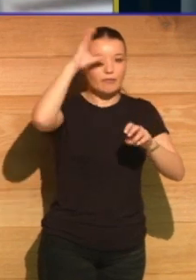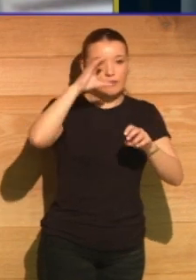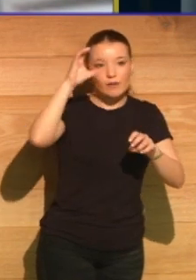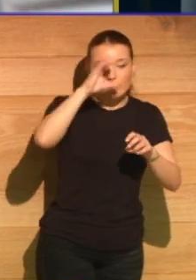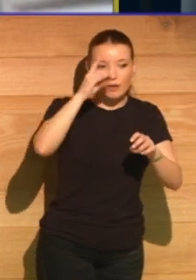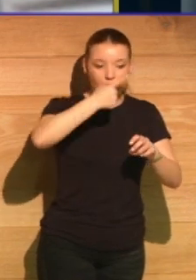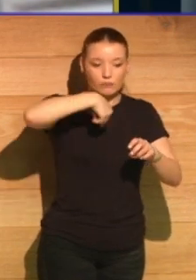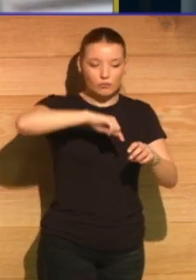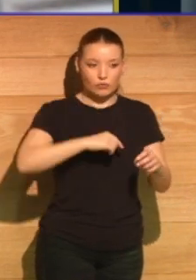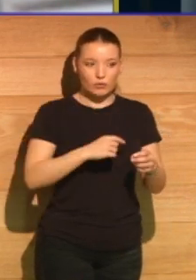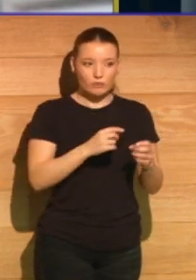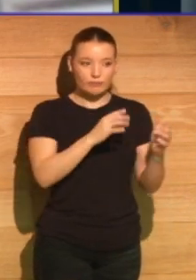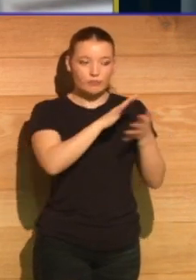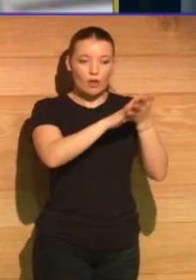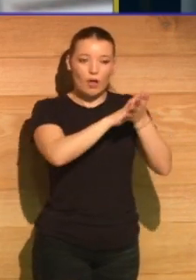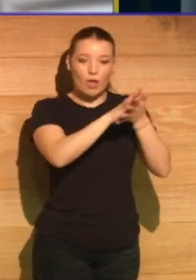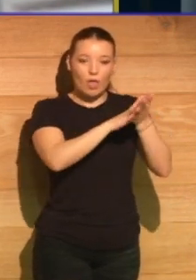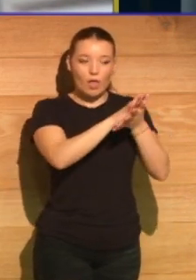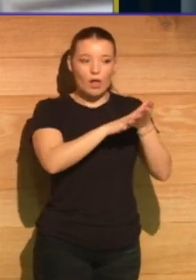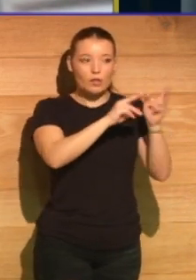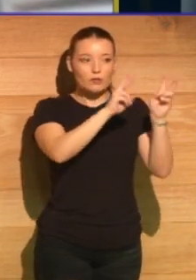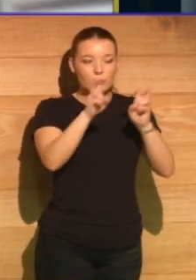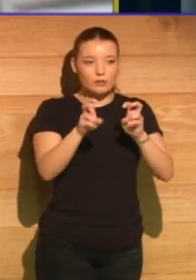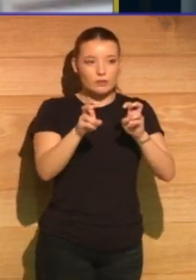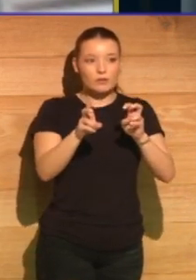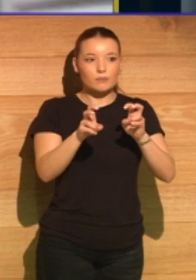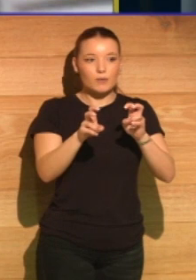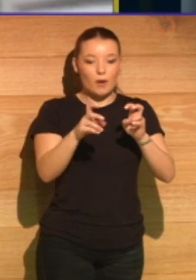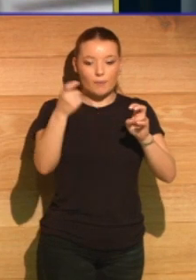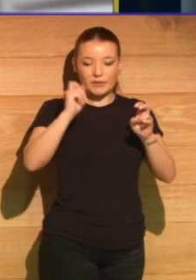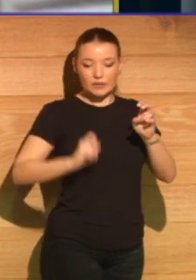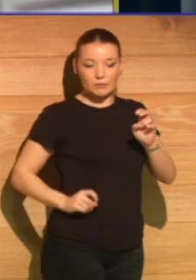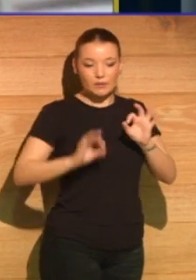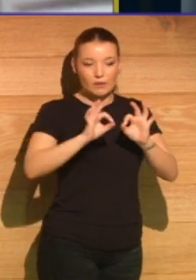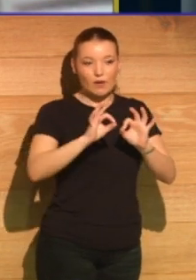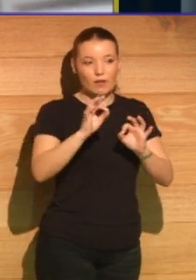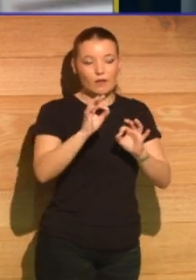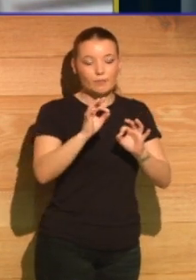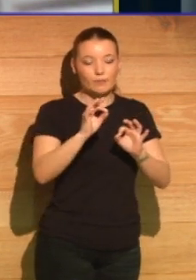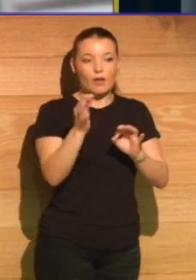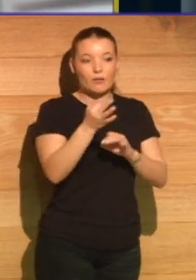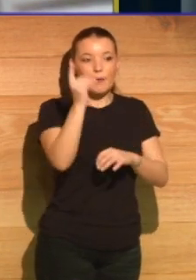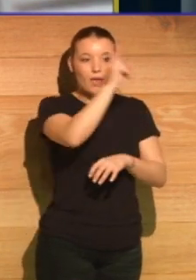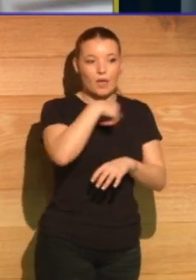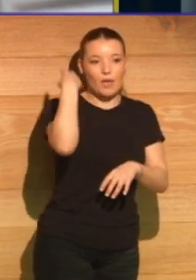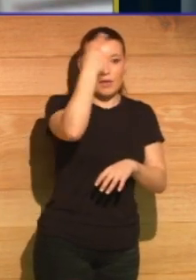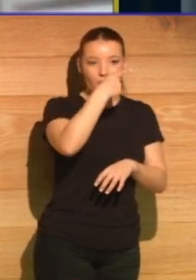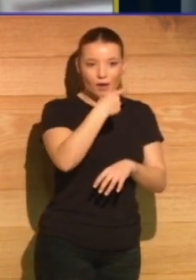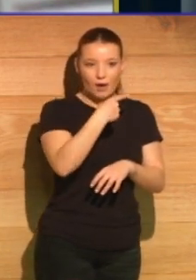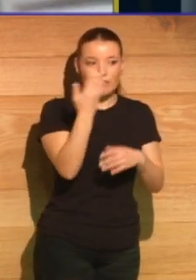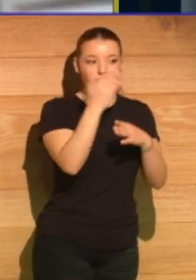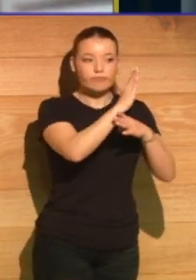hablamos mucho en este oficio, en esta profesión, ¿no? De la necesidad de poner caras y enseñar a